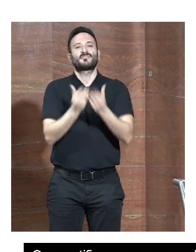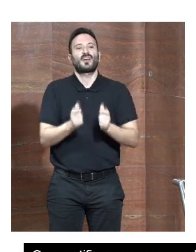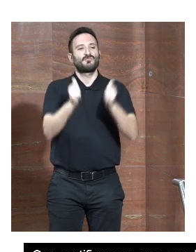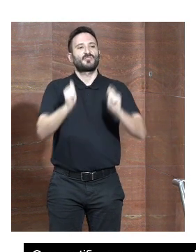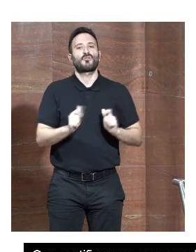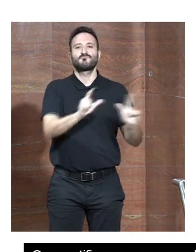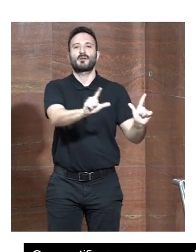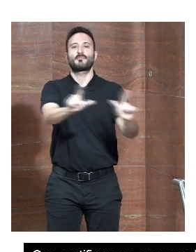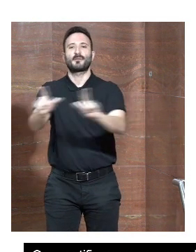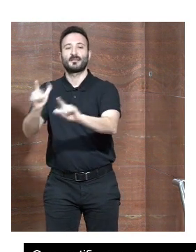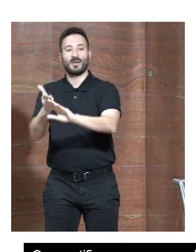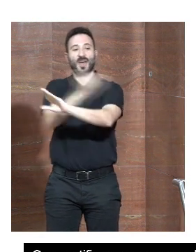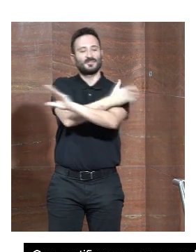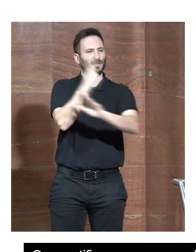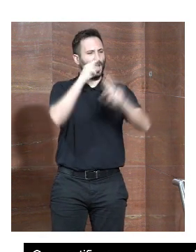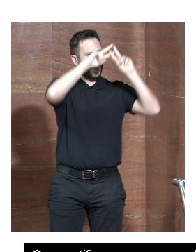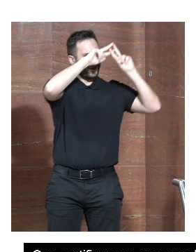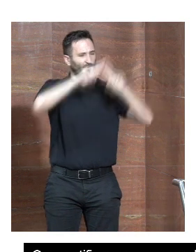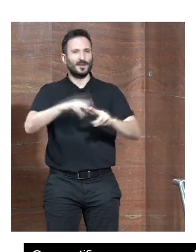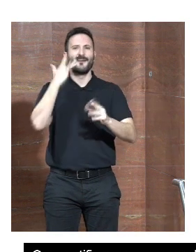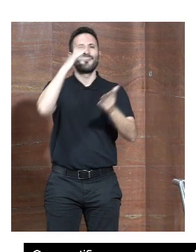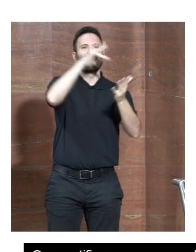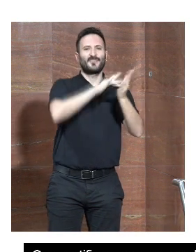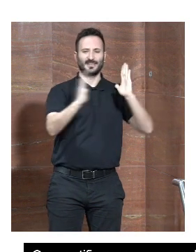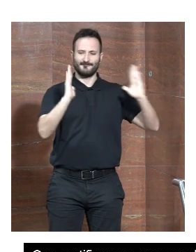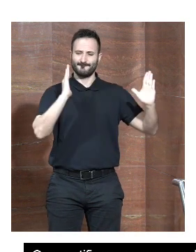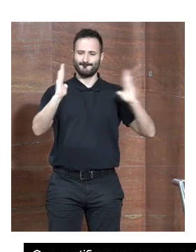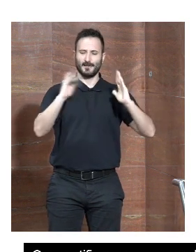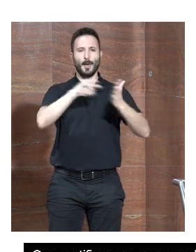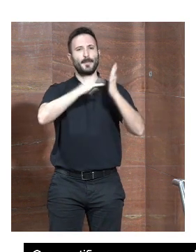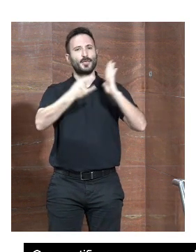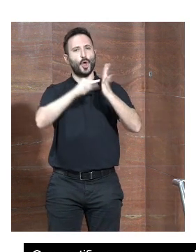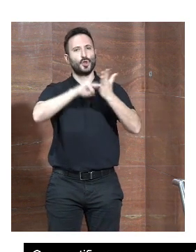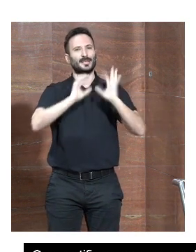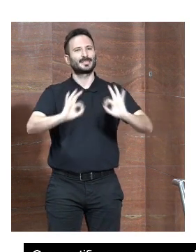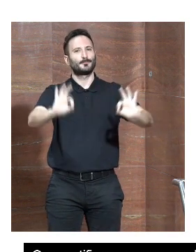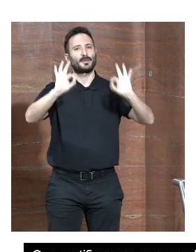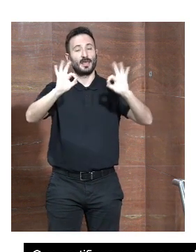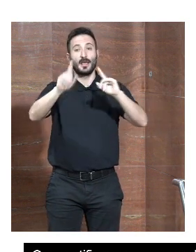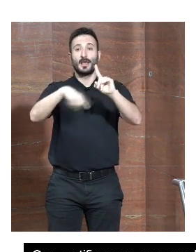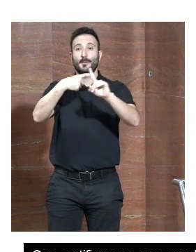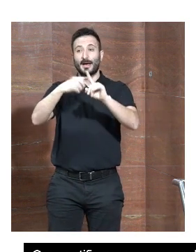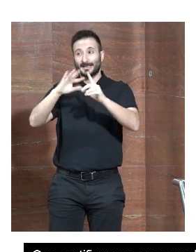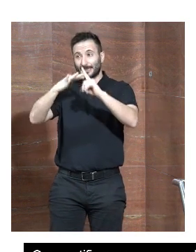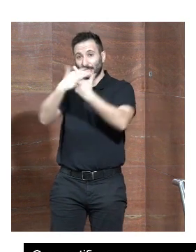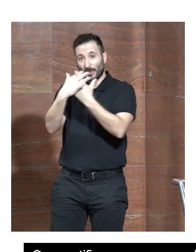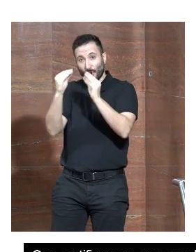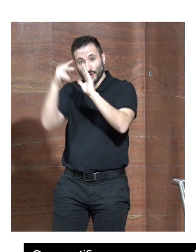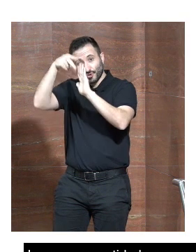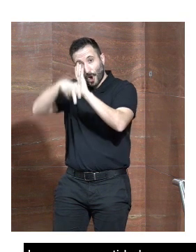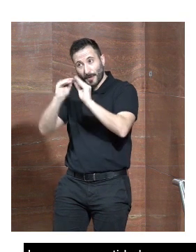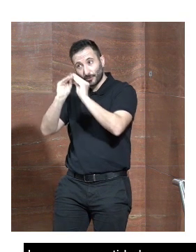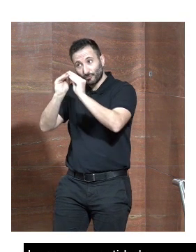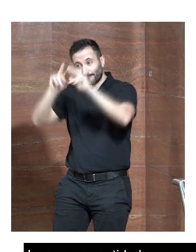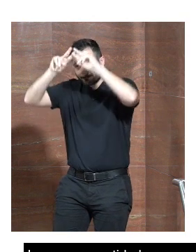certificados de que ha hecho una auditoría en una determinada fecha conforme una determinada metodología y contra un determinado estándar, que efectivamente en